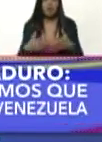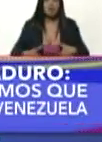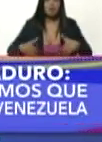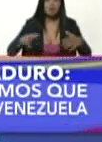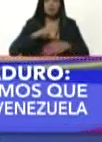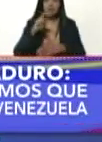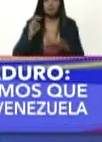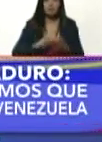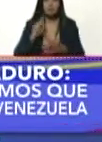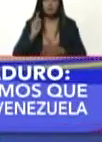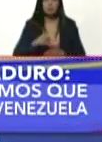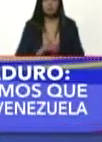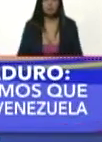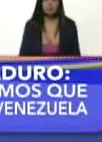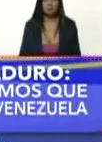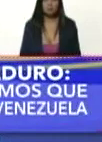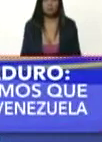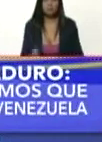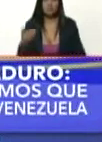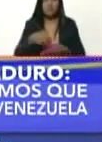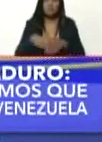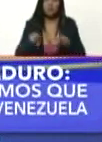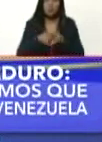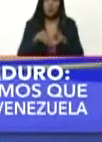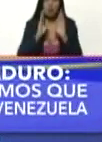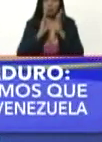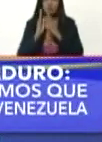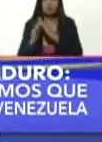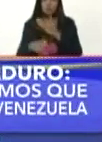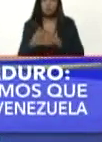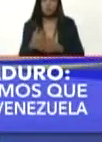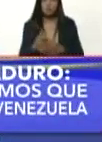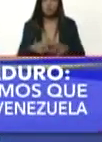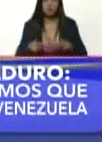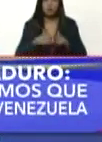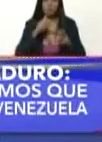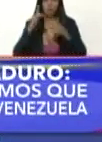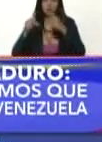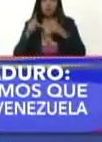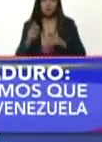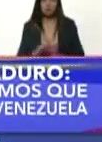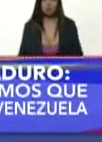nacionales, entren a controlar los factores políticos de poder.